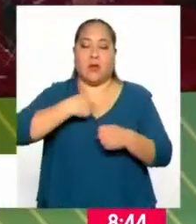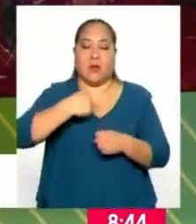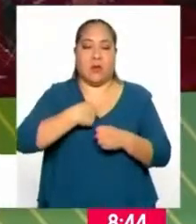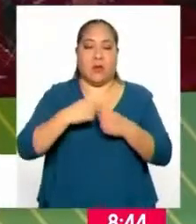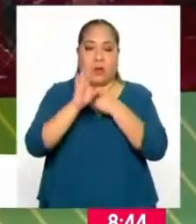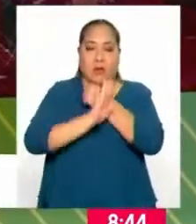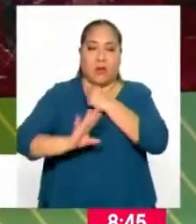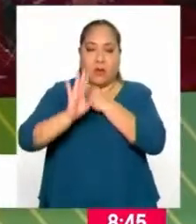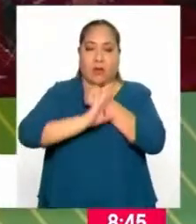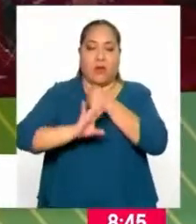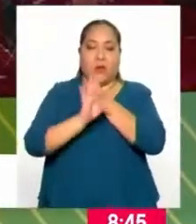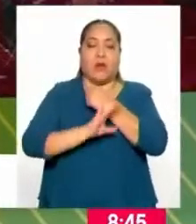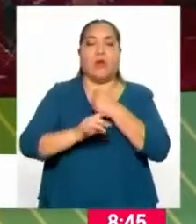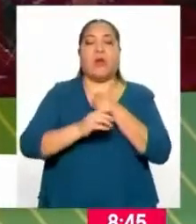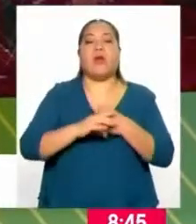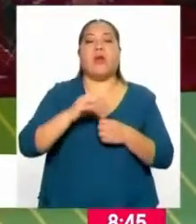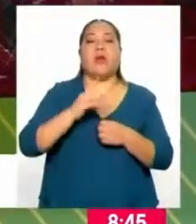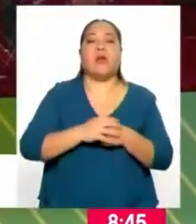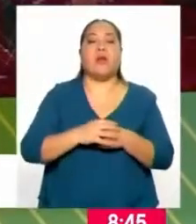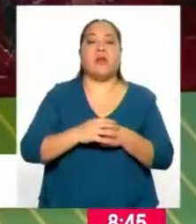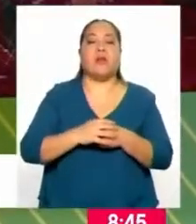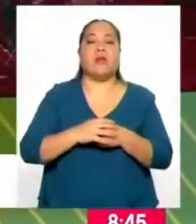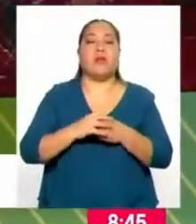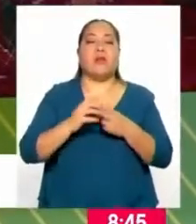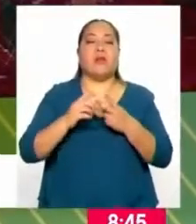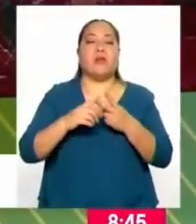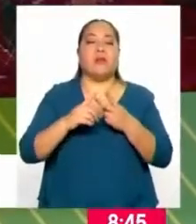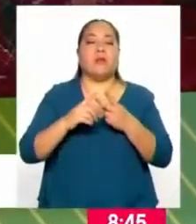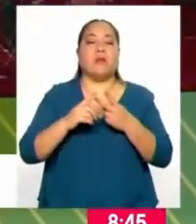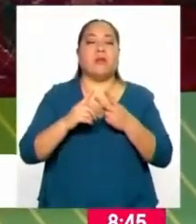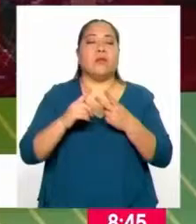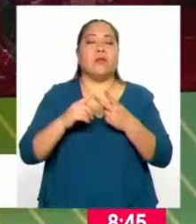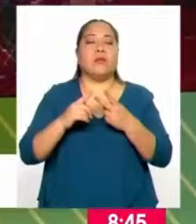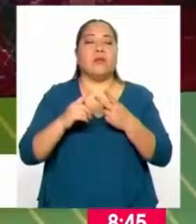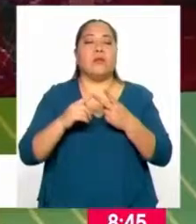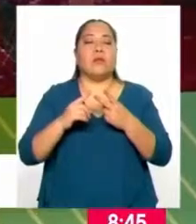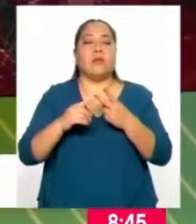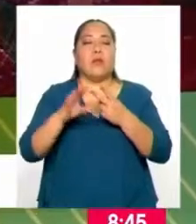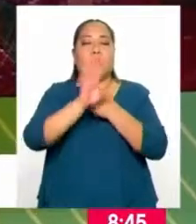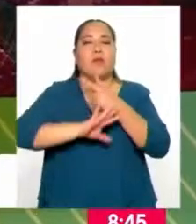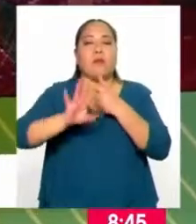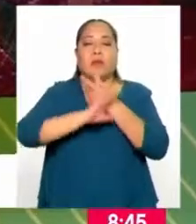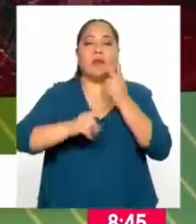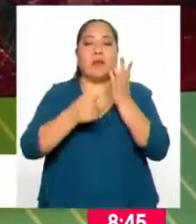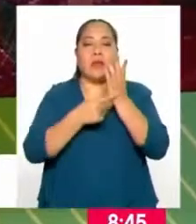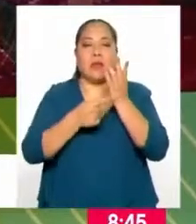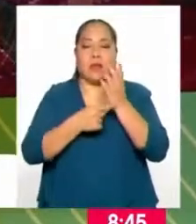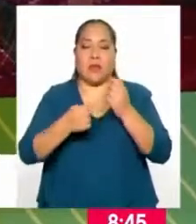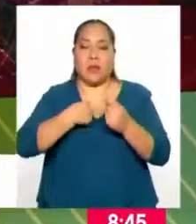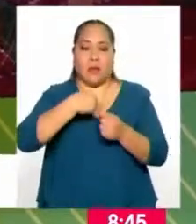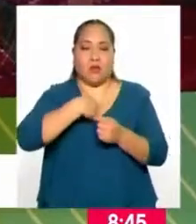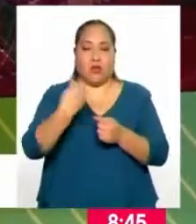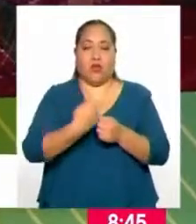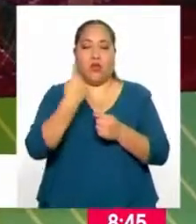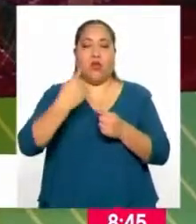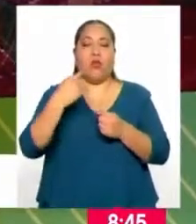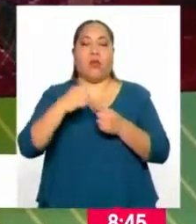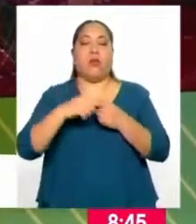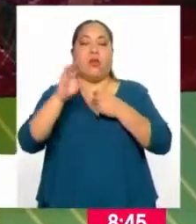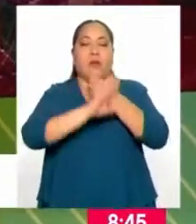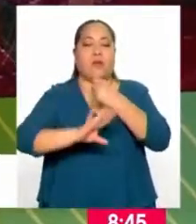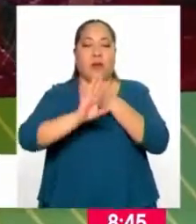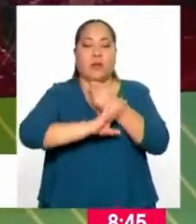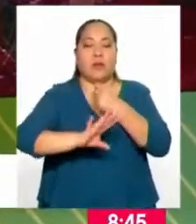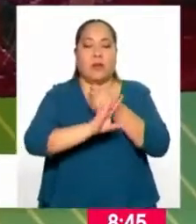se llama defensa material, y por parte de un abogado que se llama defensa técnica o formal. Son las dos dimensiones del derecho a la